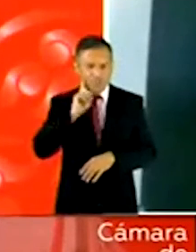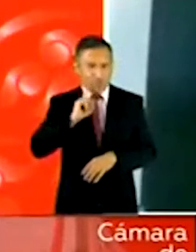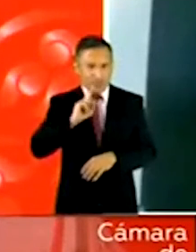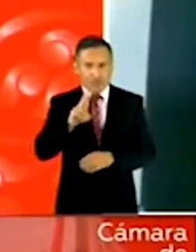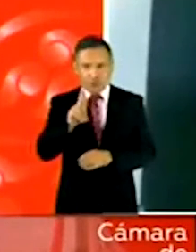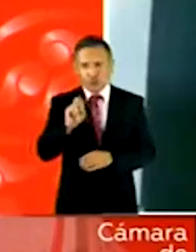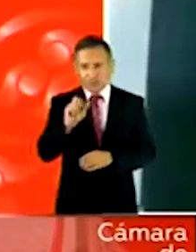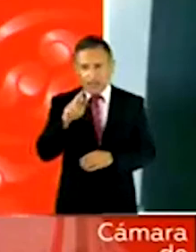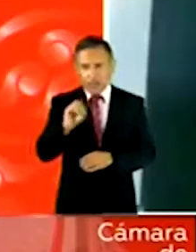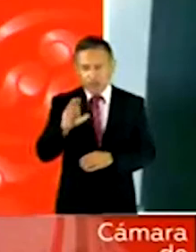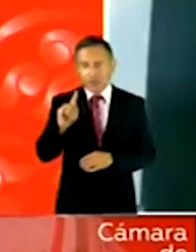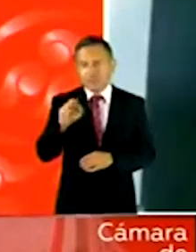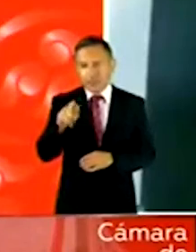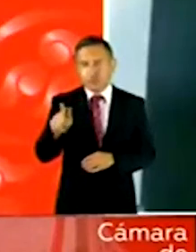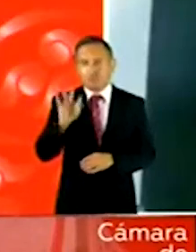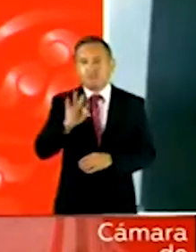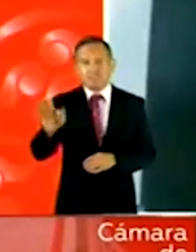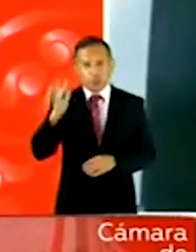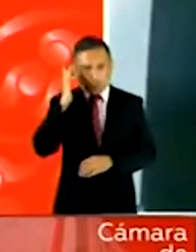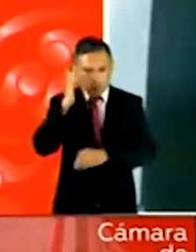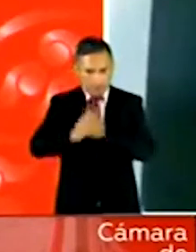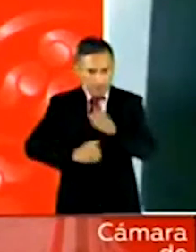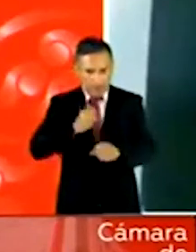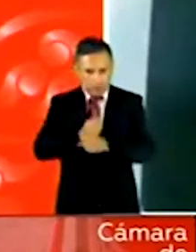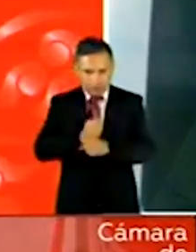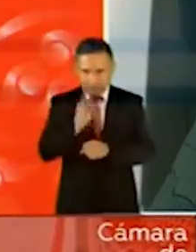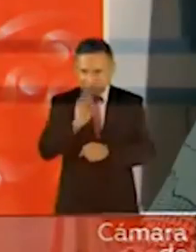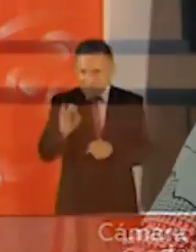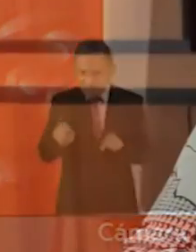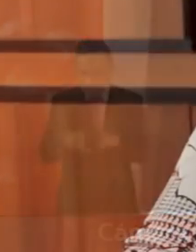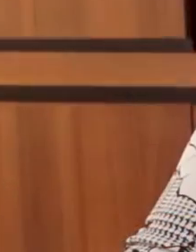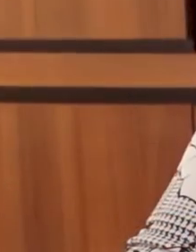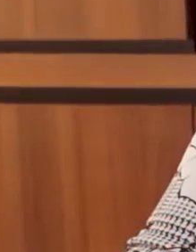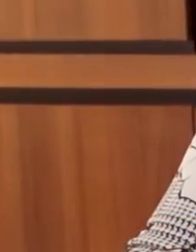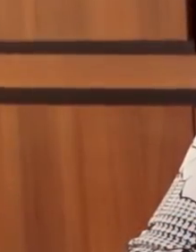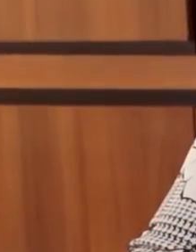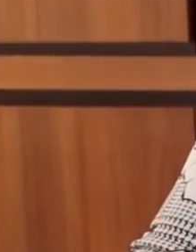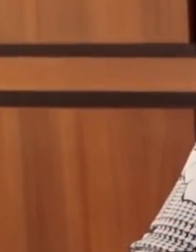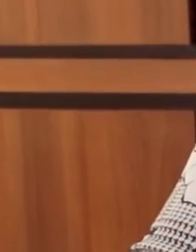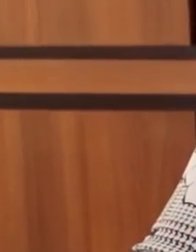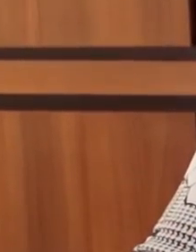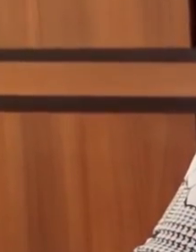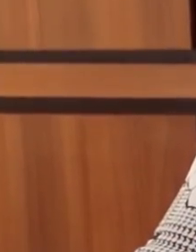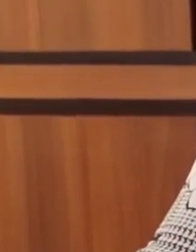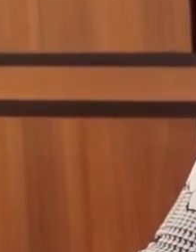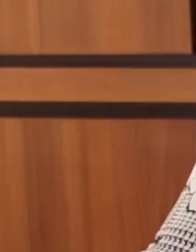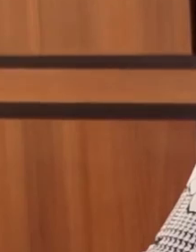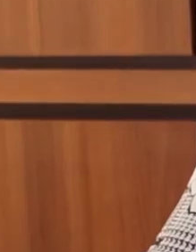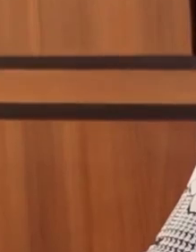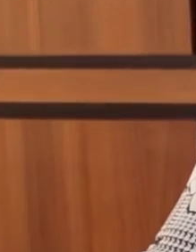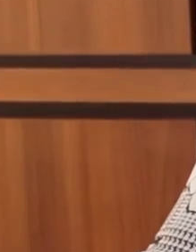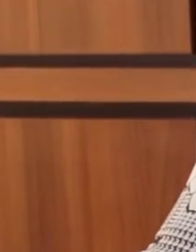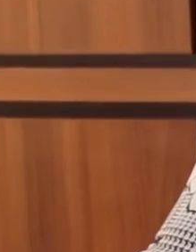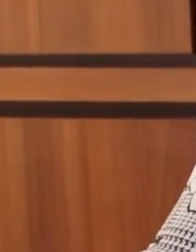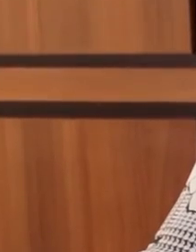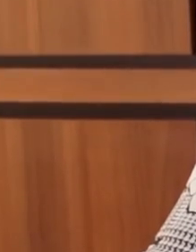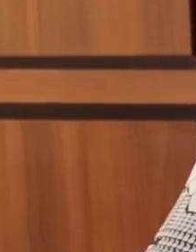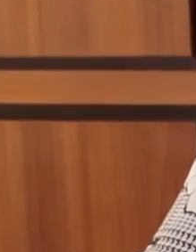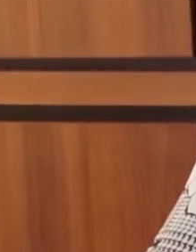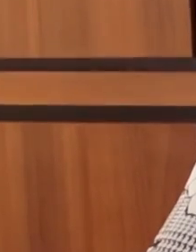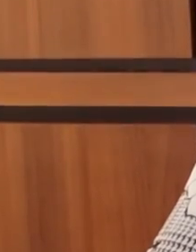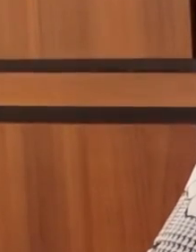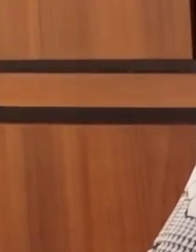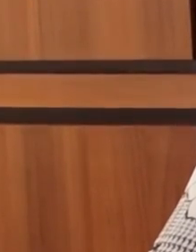de Cultura deberá expedir la convocatoria correspondiente en la que se establezcan las bases para la recepción de candidatas y